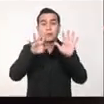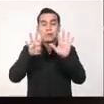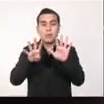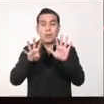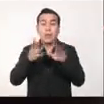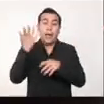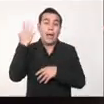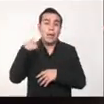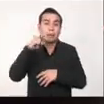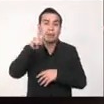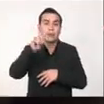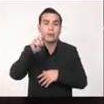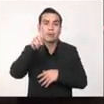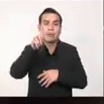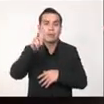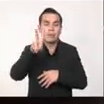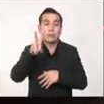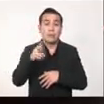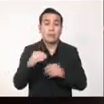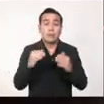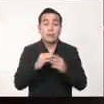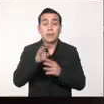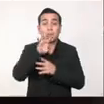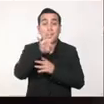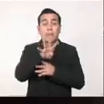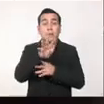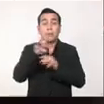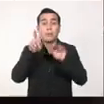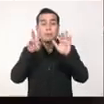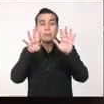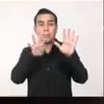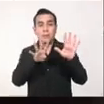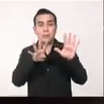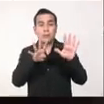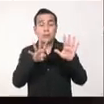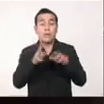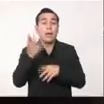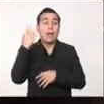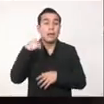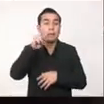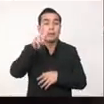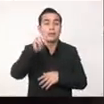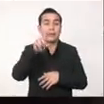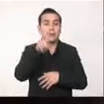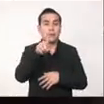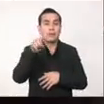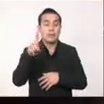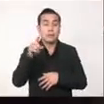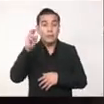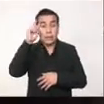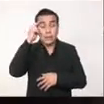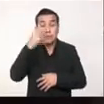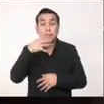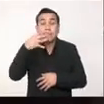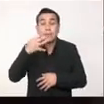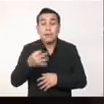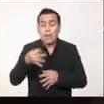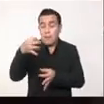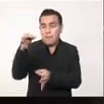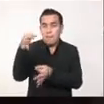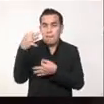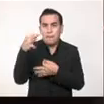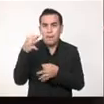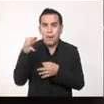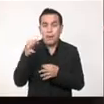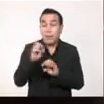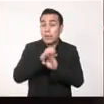sentencia. La 49/2011 también. Y puedo citar más sentencias. Por eso insisto que al documento, que si bien